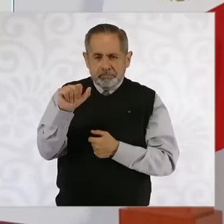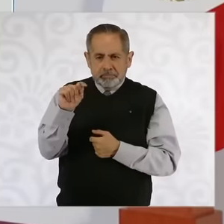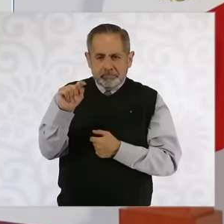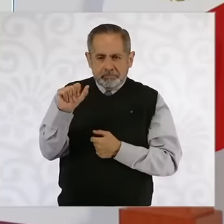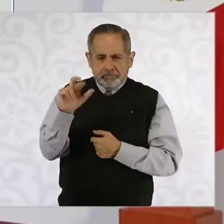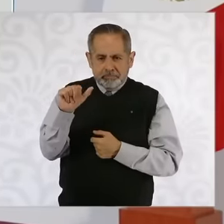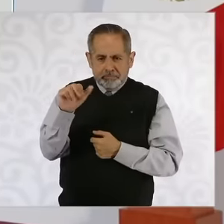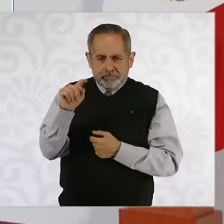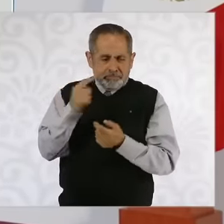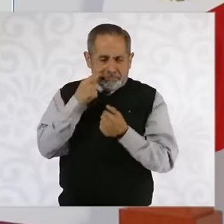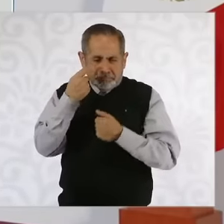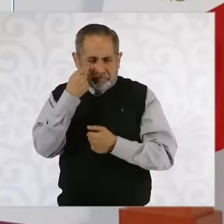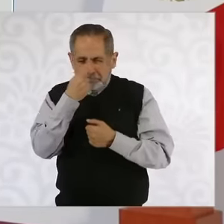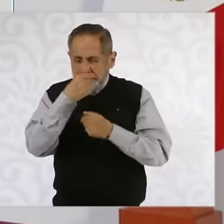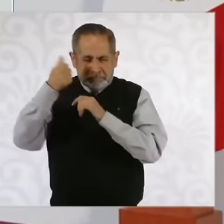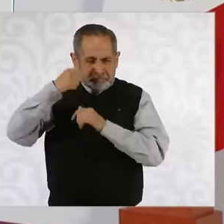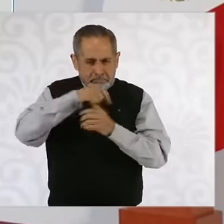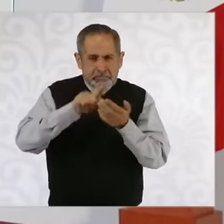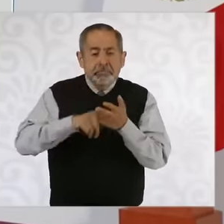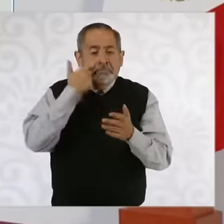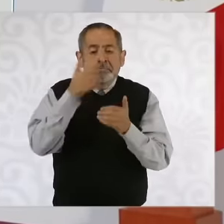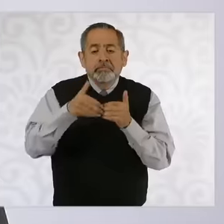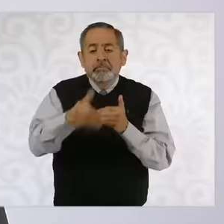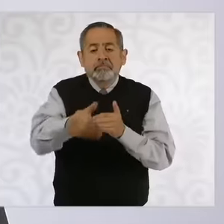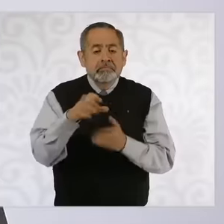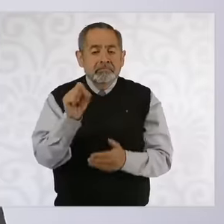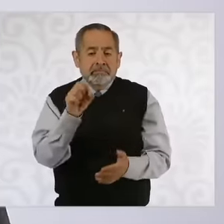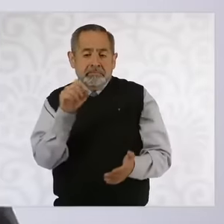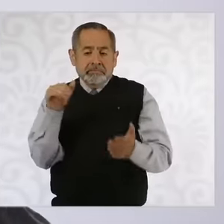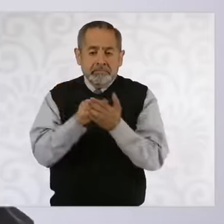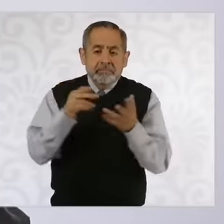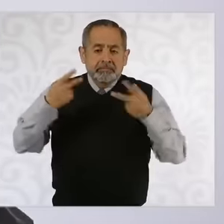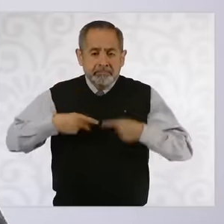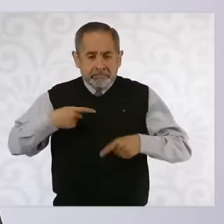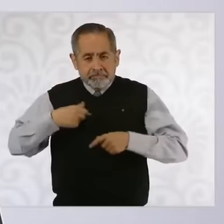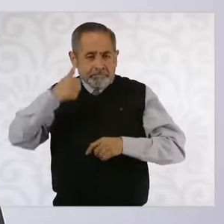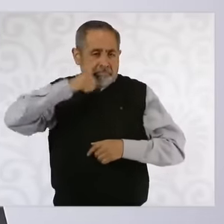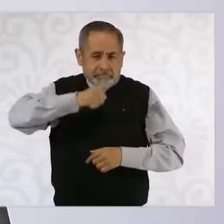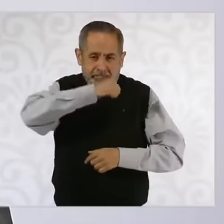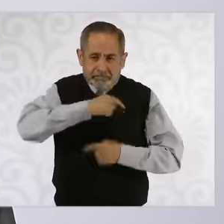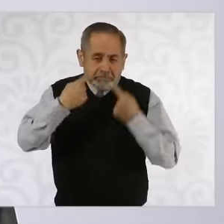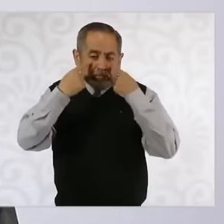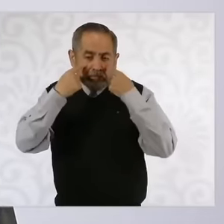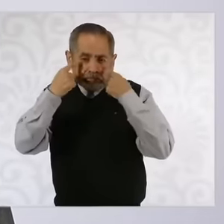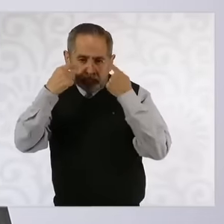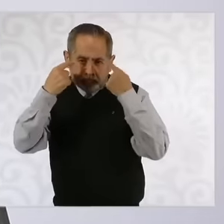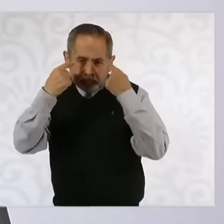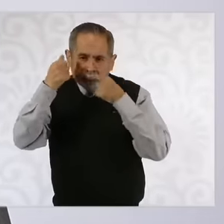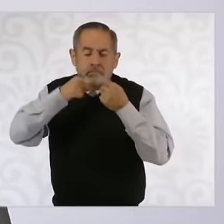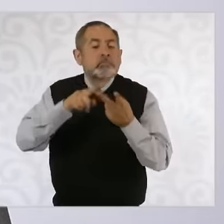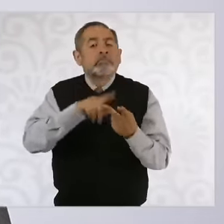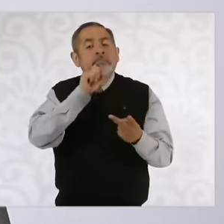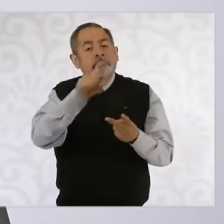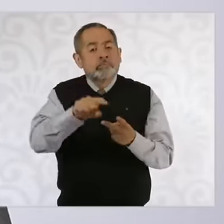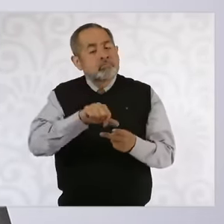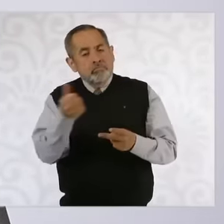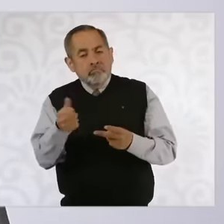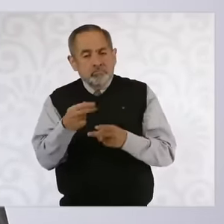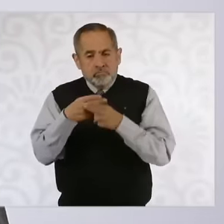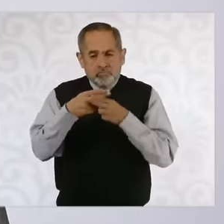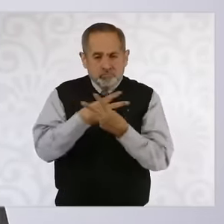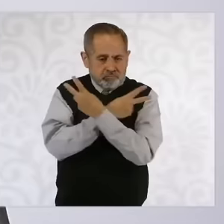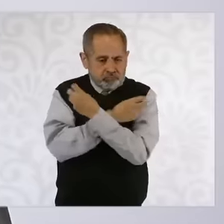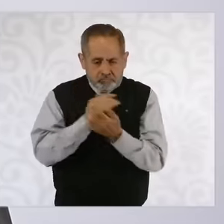operar 60 mil pacientes en los próximos 3 meses, y también cirugía ortopédica menor que no